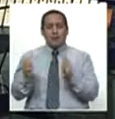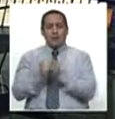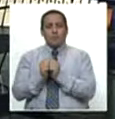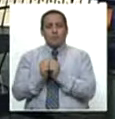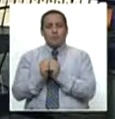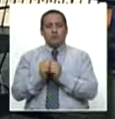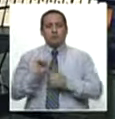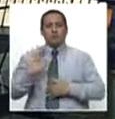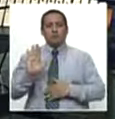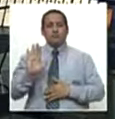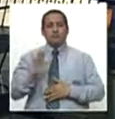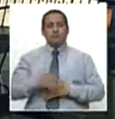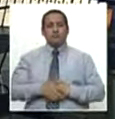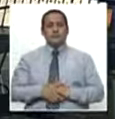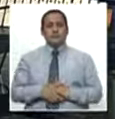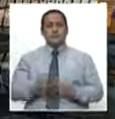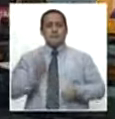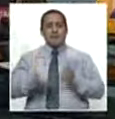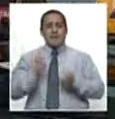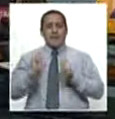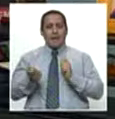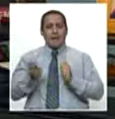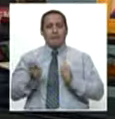su batería.